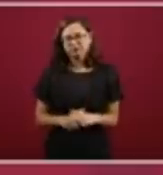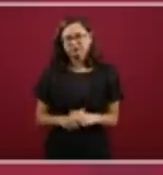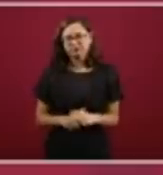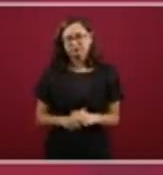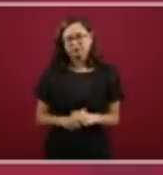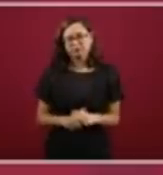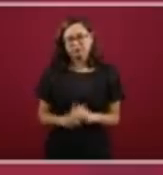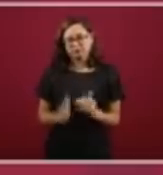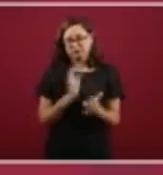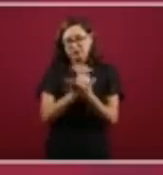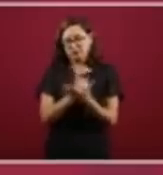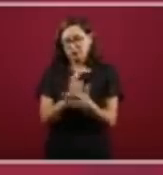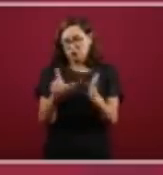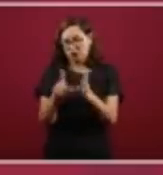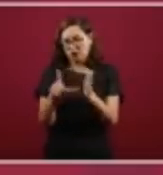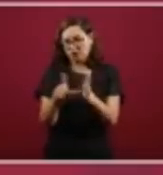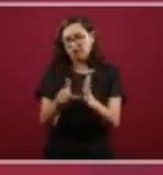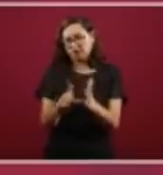pagar con tarjeta